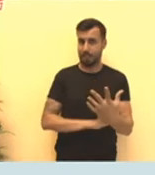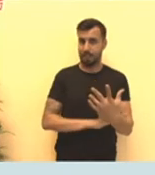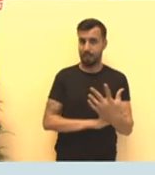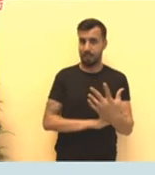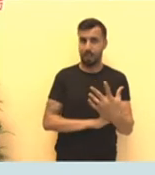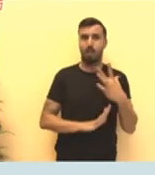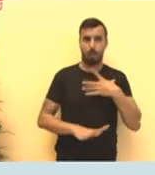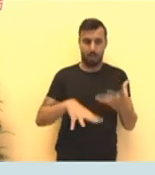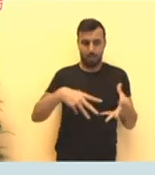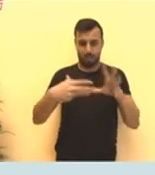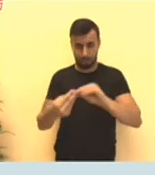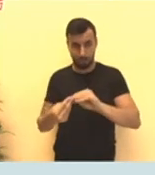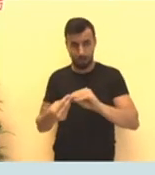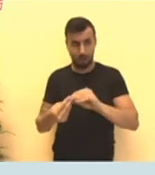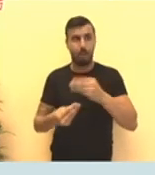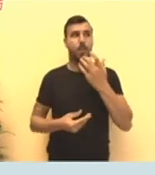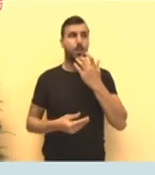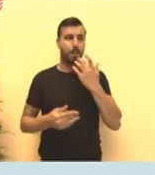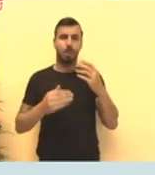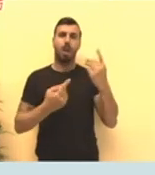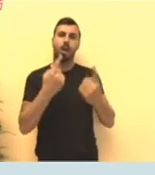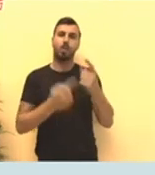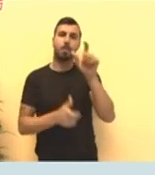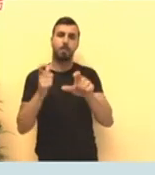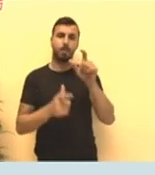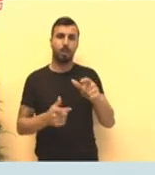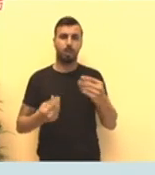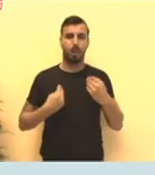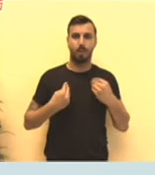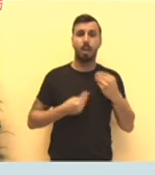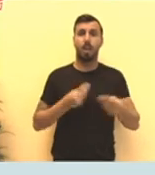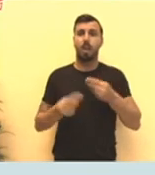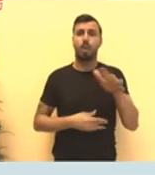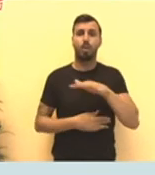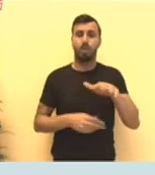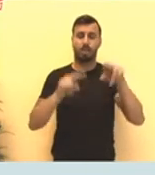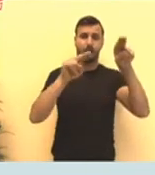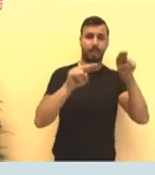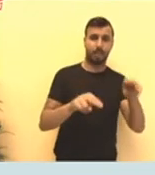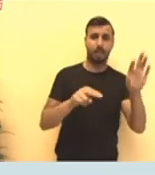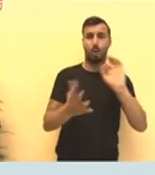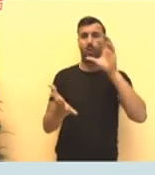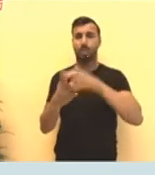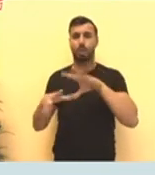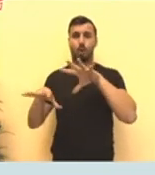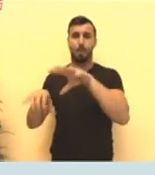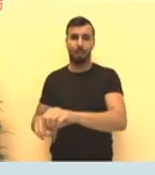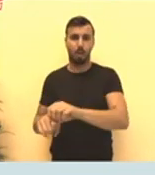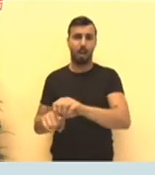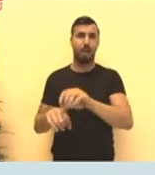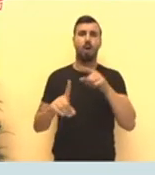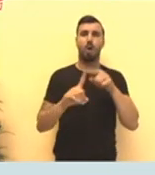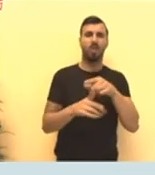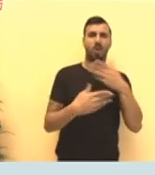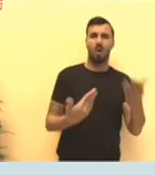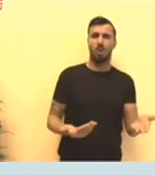Se prioriza el ingreso en establecimientos, en residencias, en centros de día, en centros ocupacionales, antes de permanecer en el propio entorno con